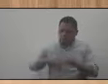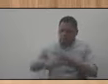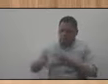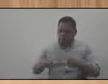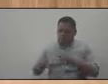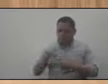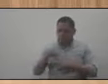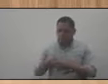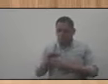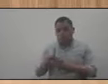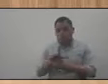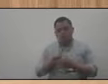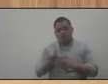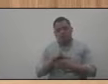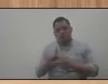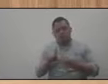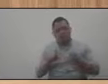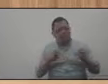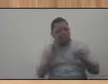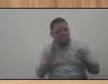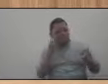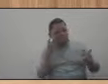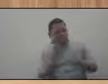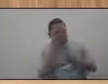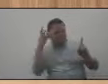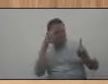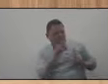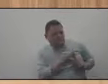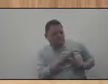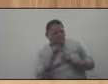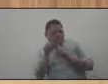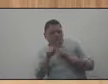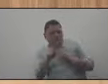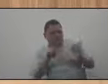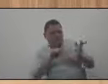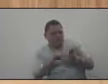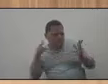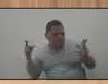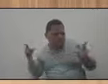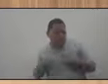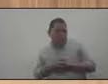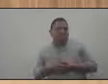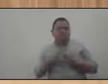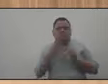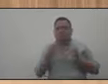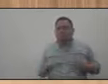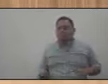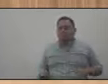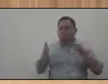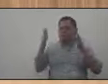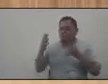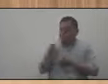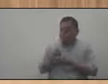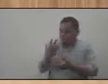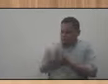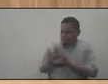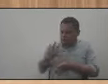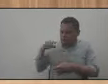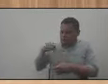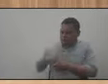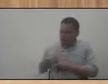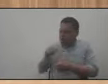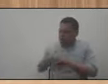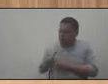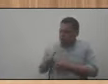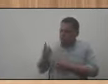administrativa y locativa, la potencialización y robustecimiento de nuestra área tecnológica, mejorando toda la infraestructura y la puesta en marcha